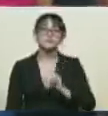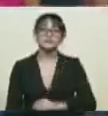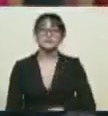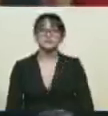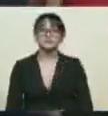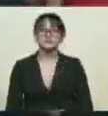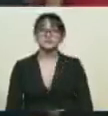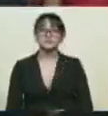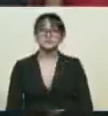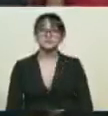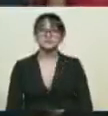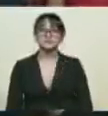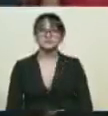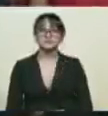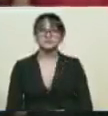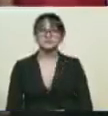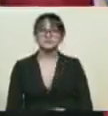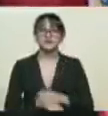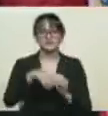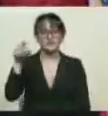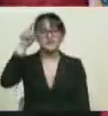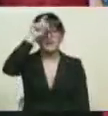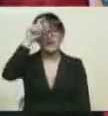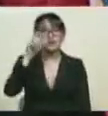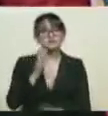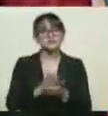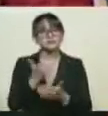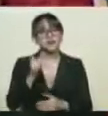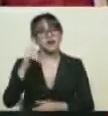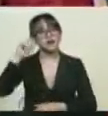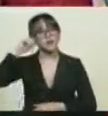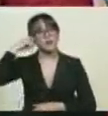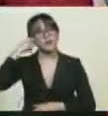De coro siempre tengo recuerdo.